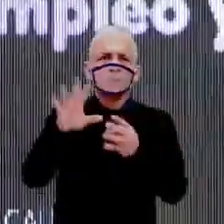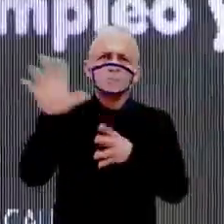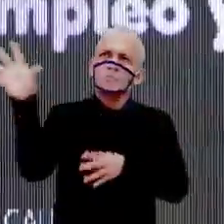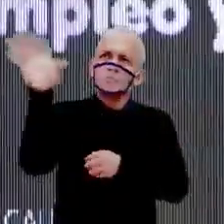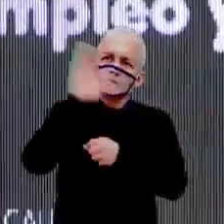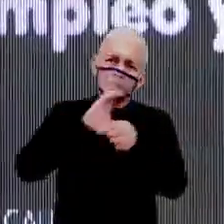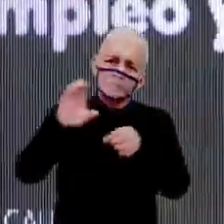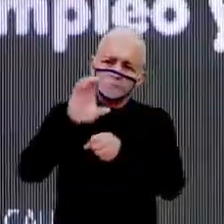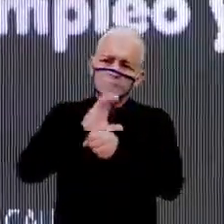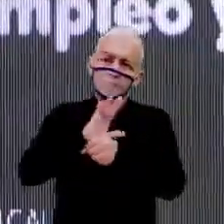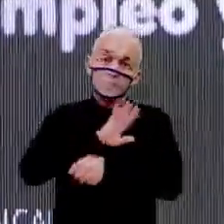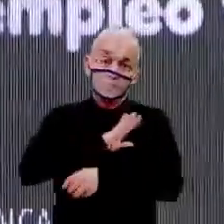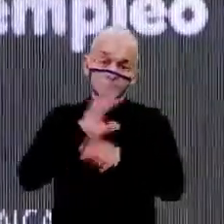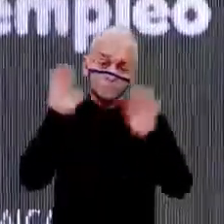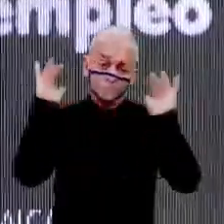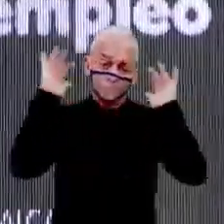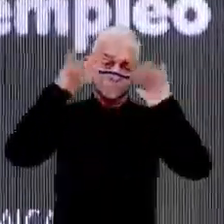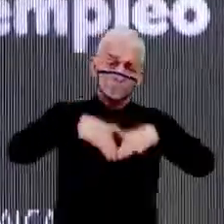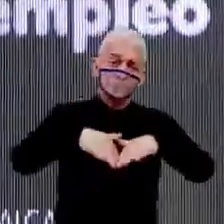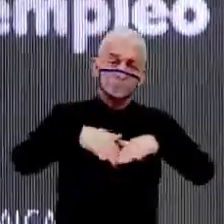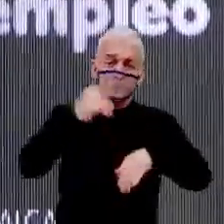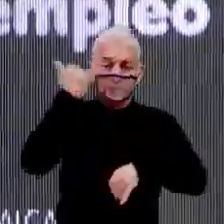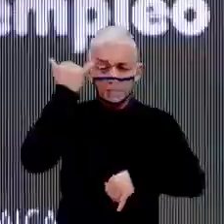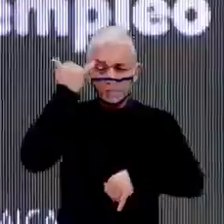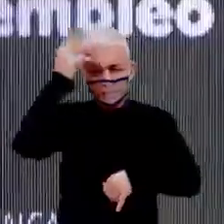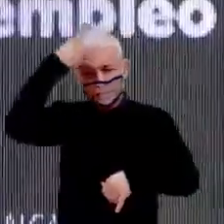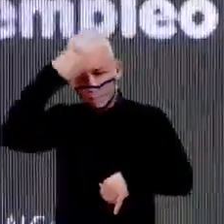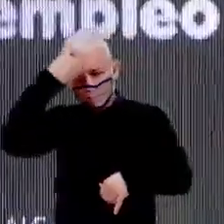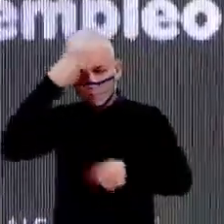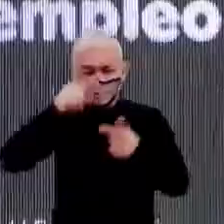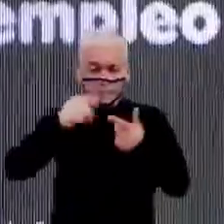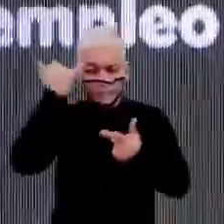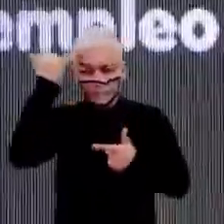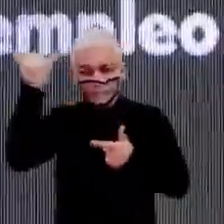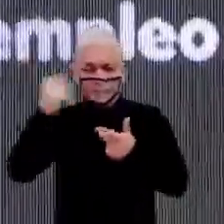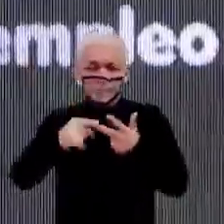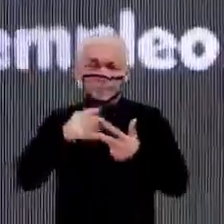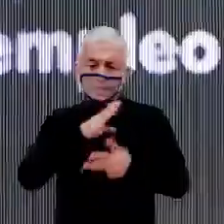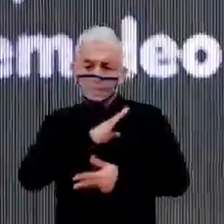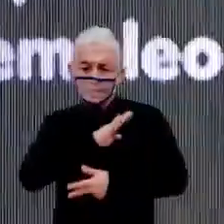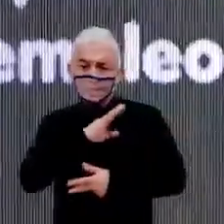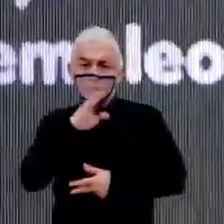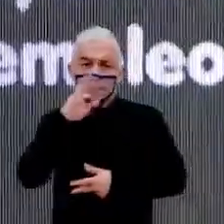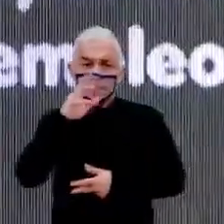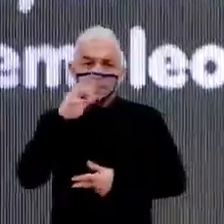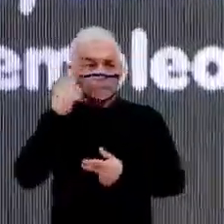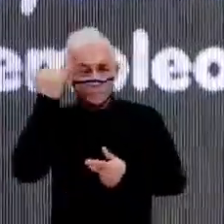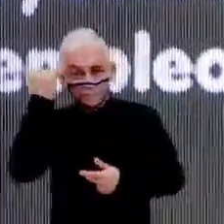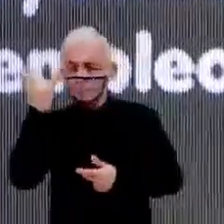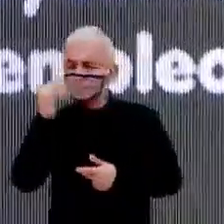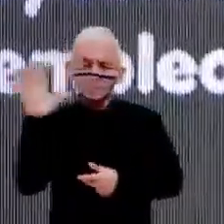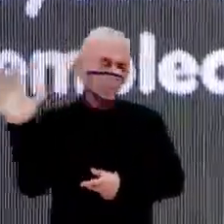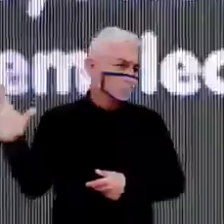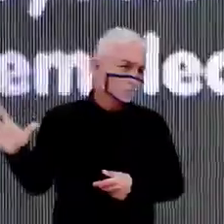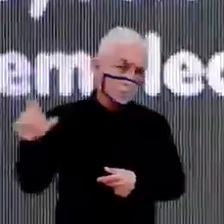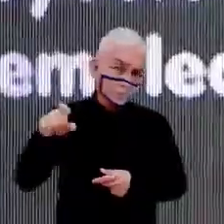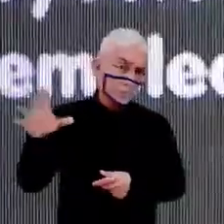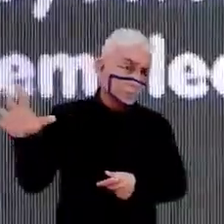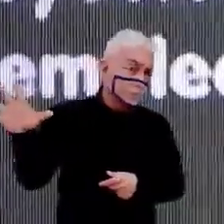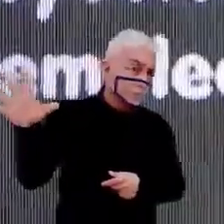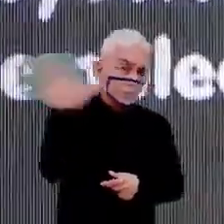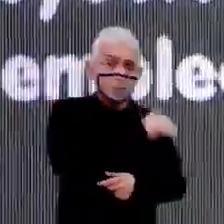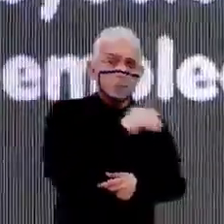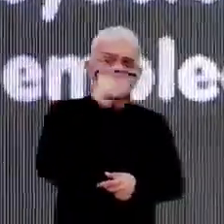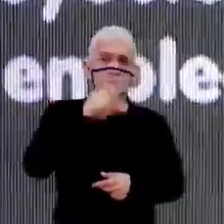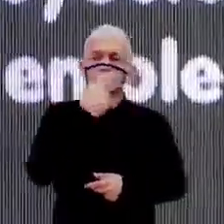toda la alcaldía. Este proyecto no es de Ángelo, no es de Jaime, no es de nadie. Este proyecto va a necesitar el involucramiento